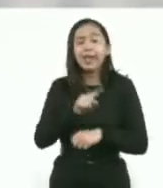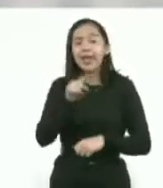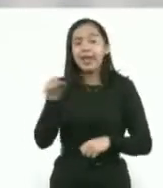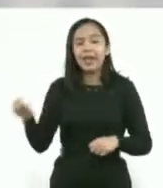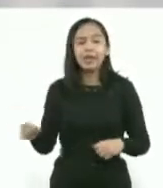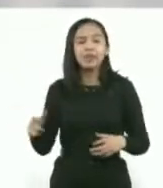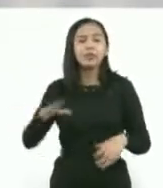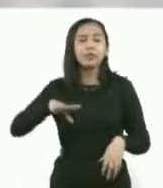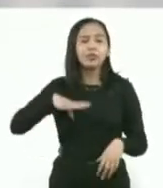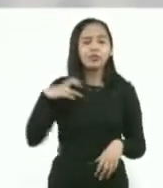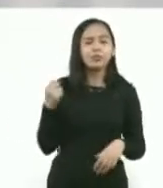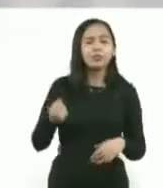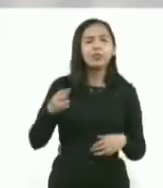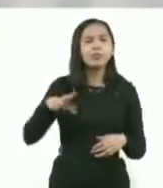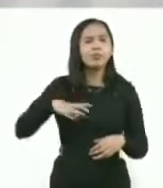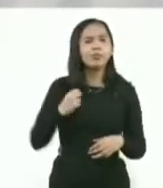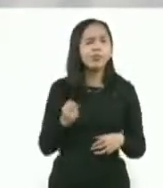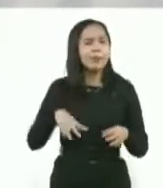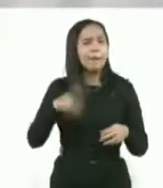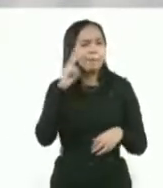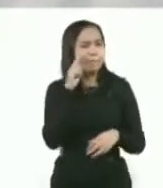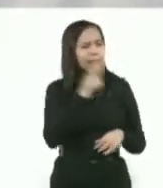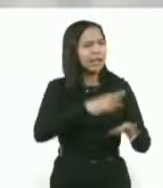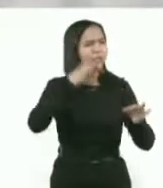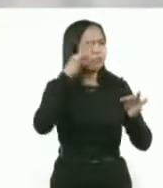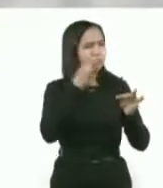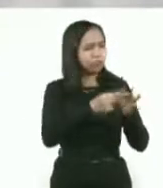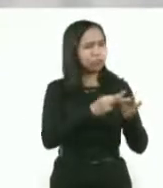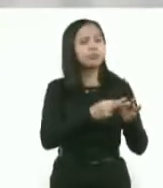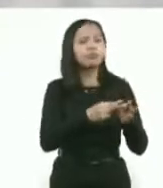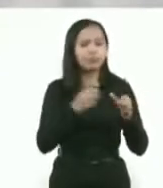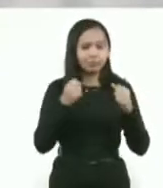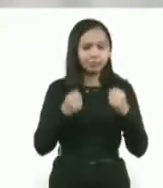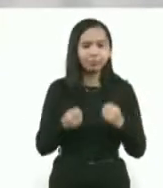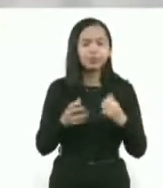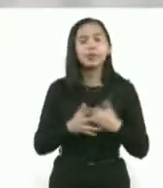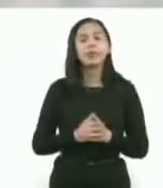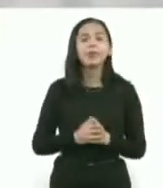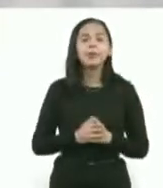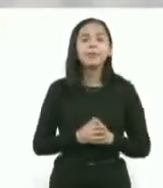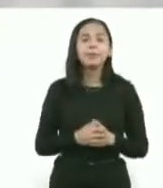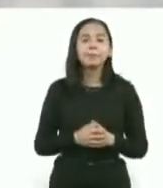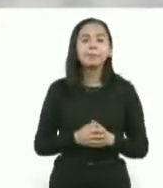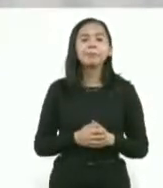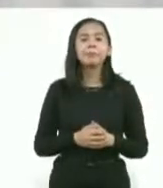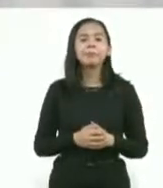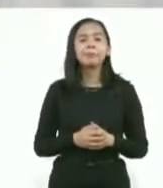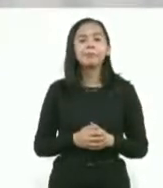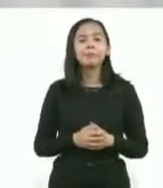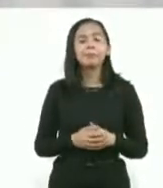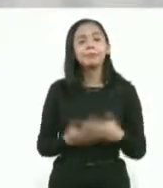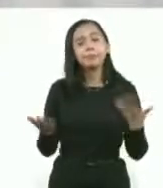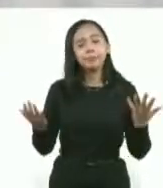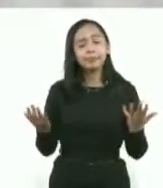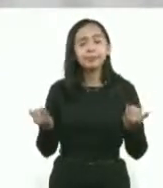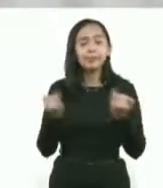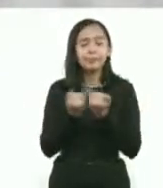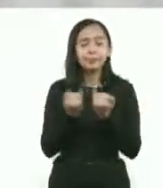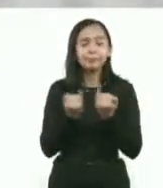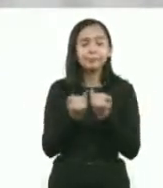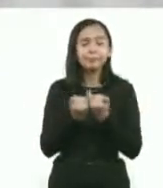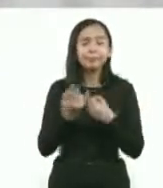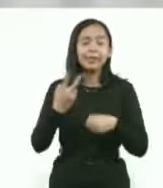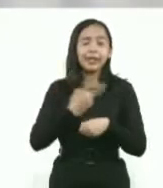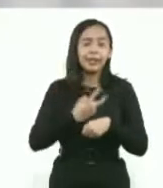empoderados como consumidores y hacen valer mejor ante los proveedores esos derechos. Y la